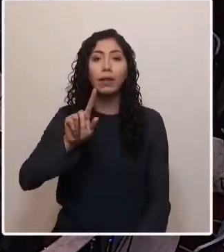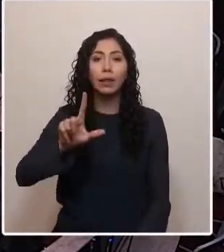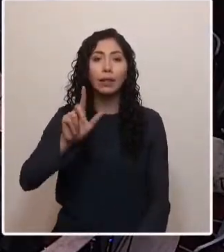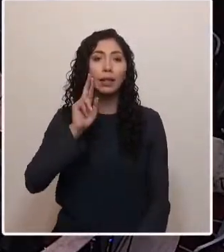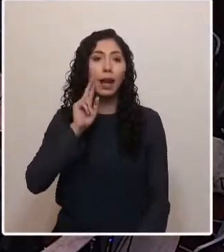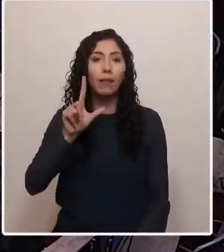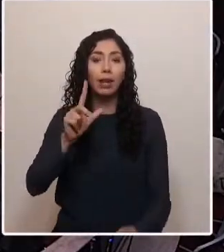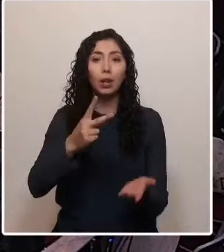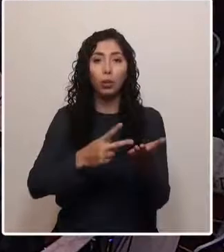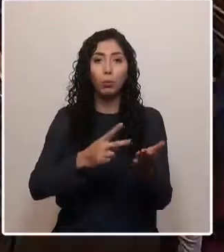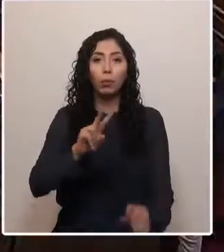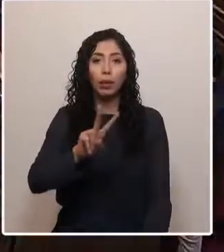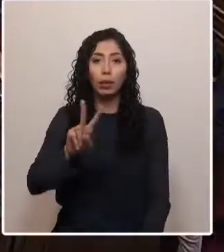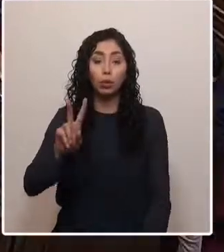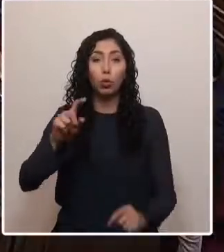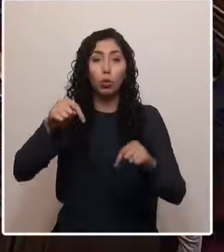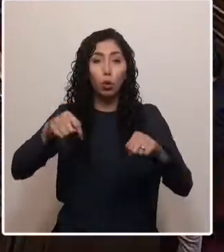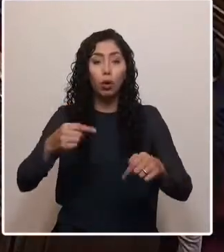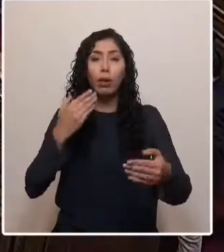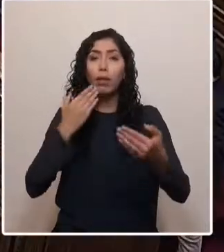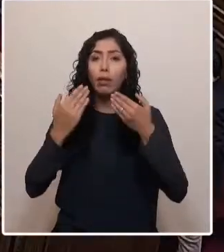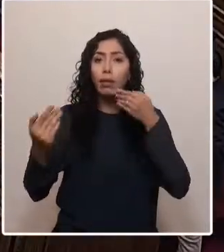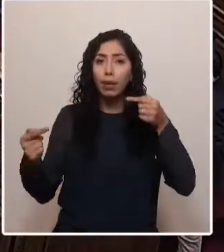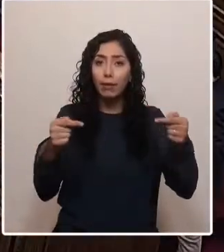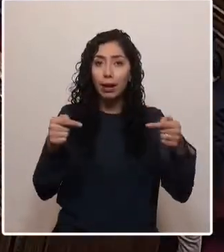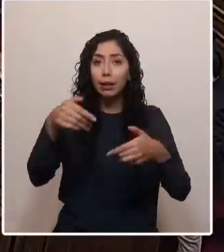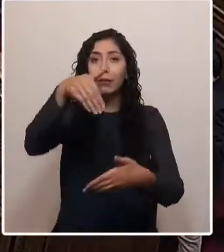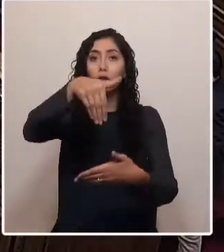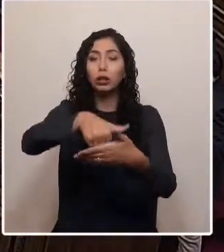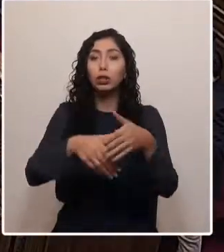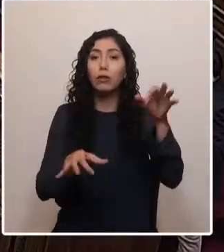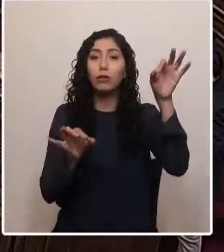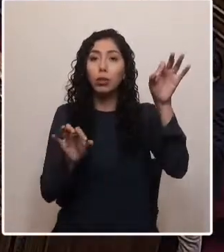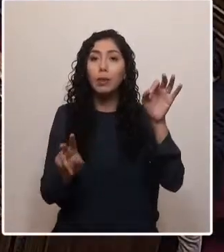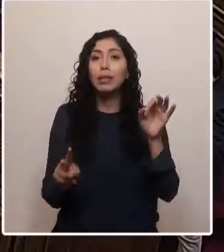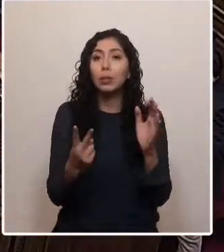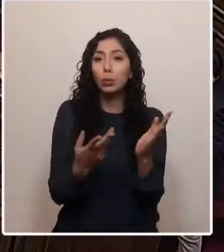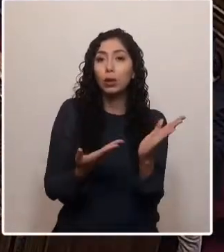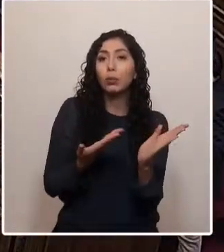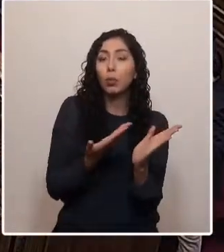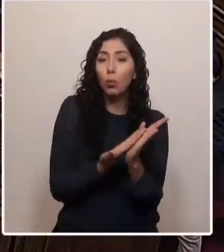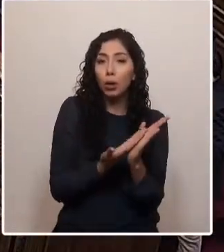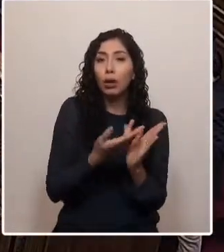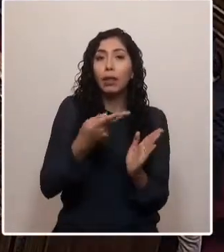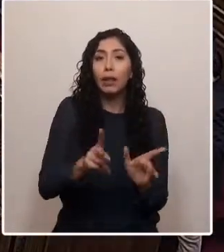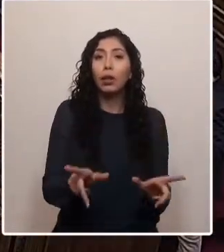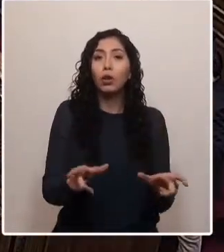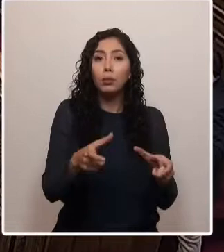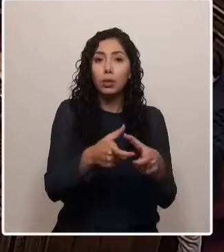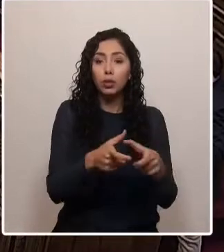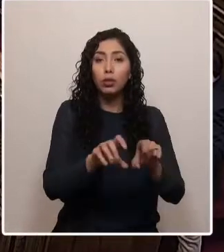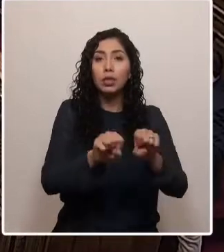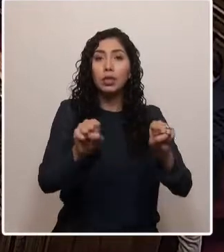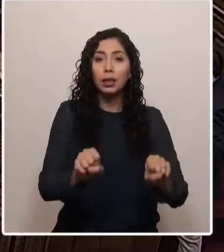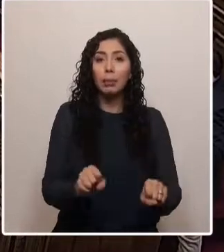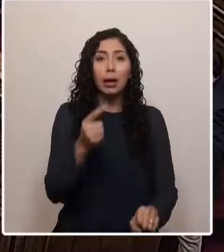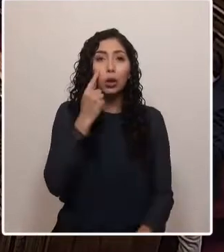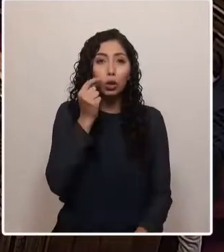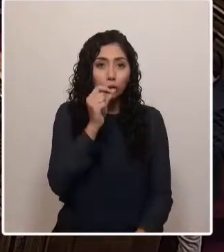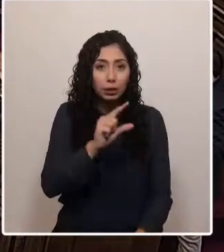incluye el debate y votación del informe de segunda propuesta de norma constitucional de la Comisión sobre Sistemas de